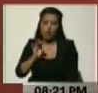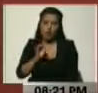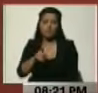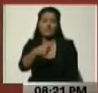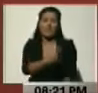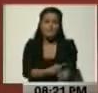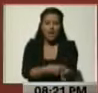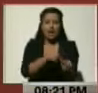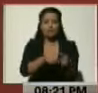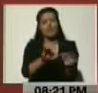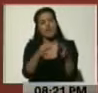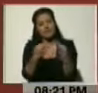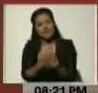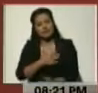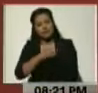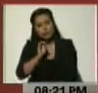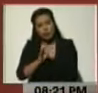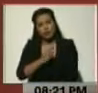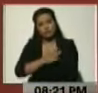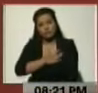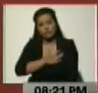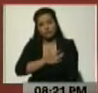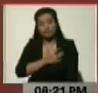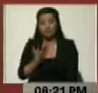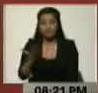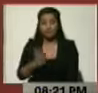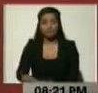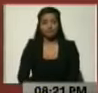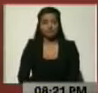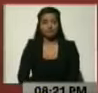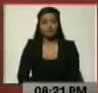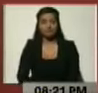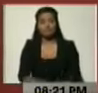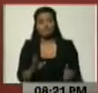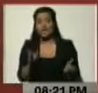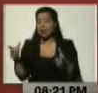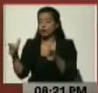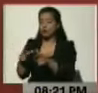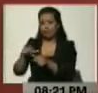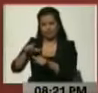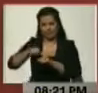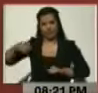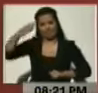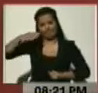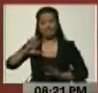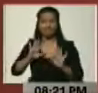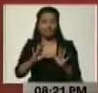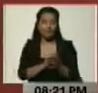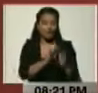acompañamiento. Todos los cadetes, compañeros de promoción. Efemérides.